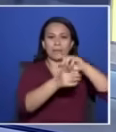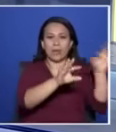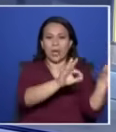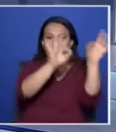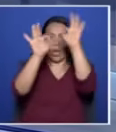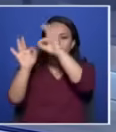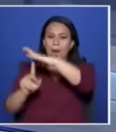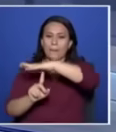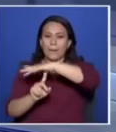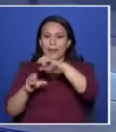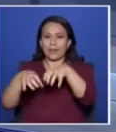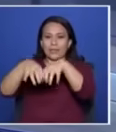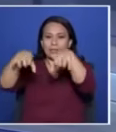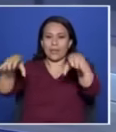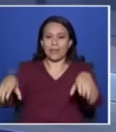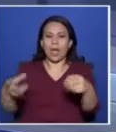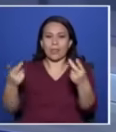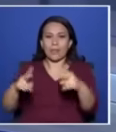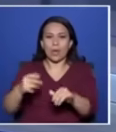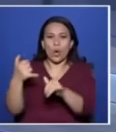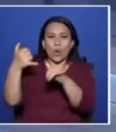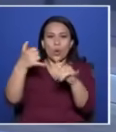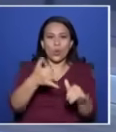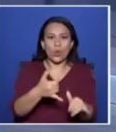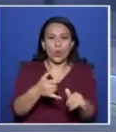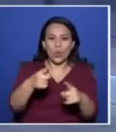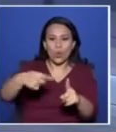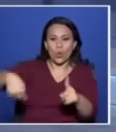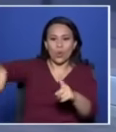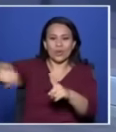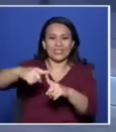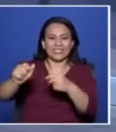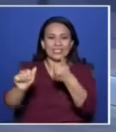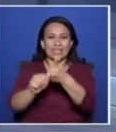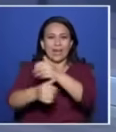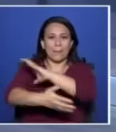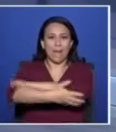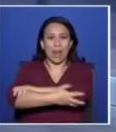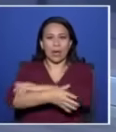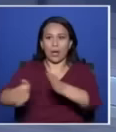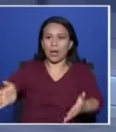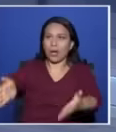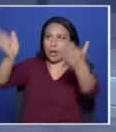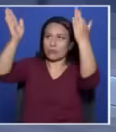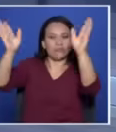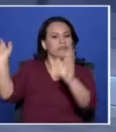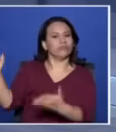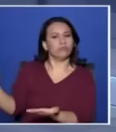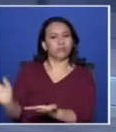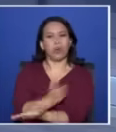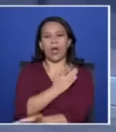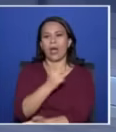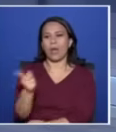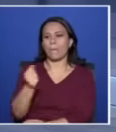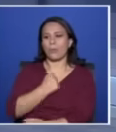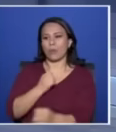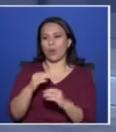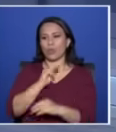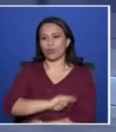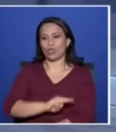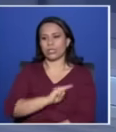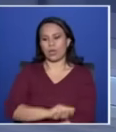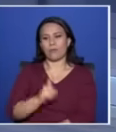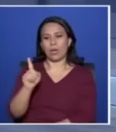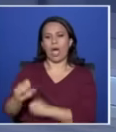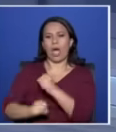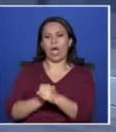Parque Samanes. También se va a expropiar el predio del Club de la Unión. Sí, asimismo, el alcalde Aquiles Álvarez anunció que algunas empresas